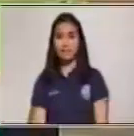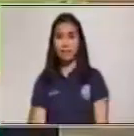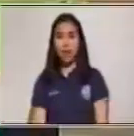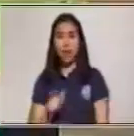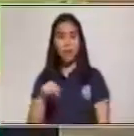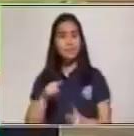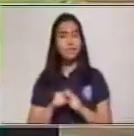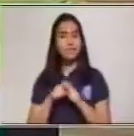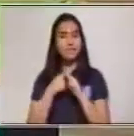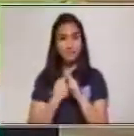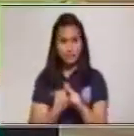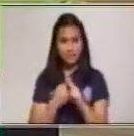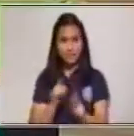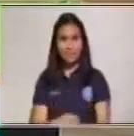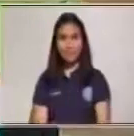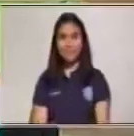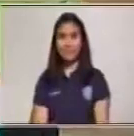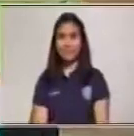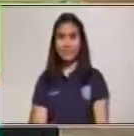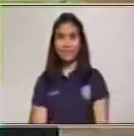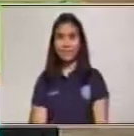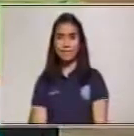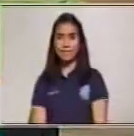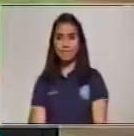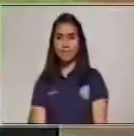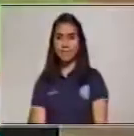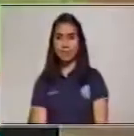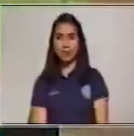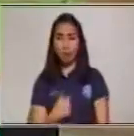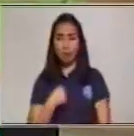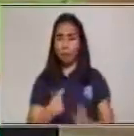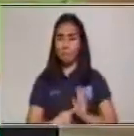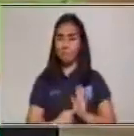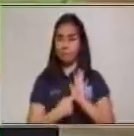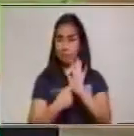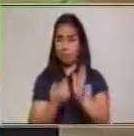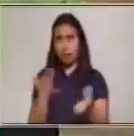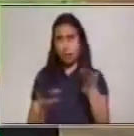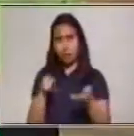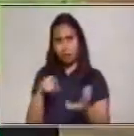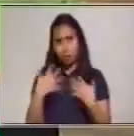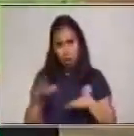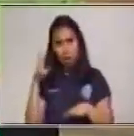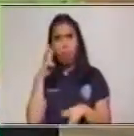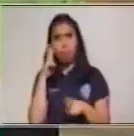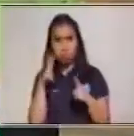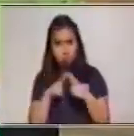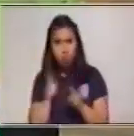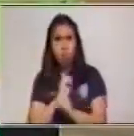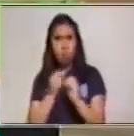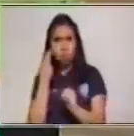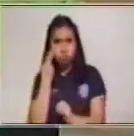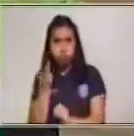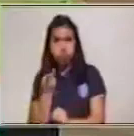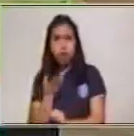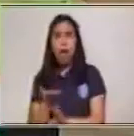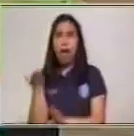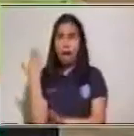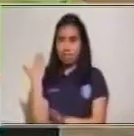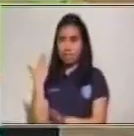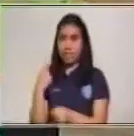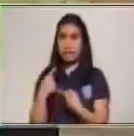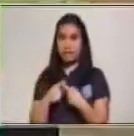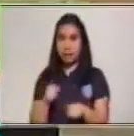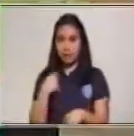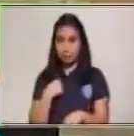a comenzar con uno que yo creo que lo conoces y que tal vez es el que más has